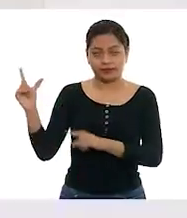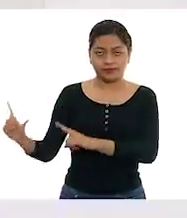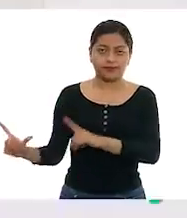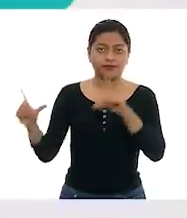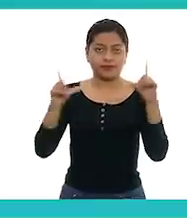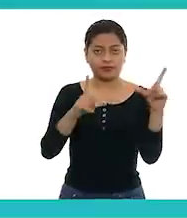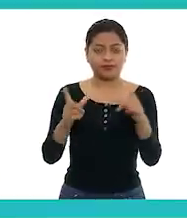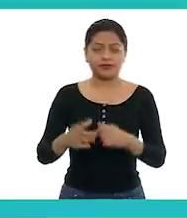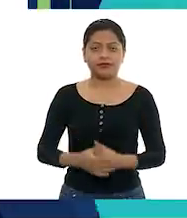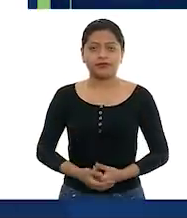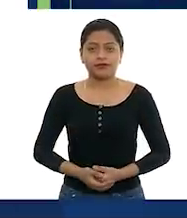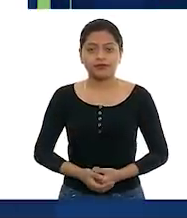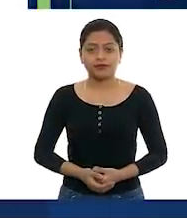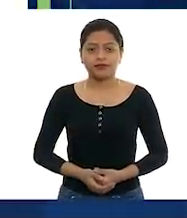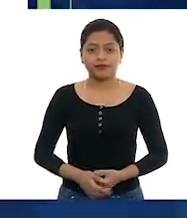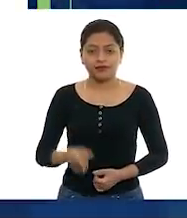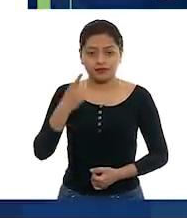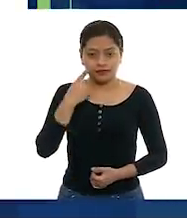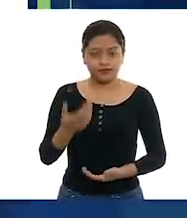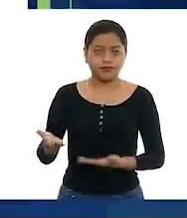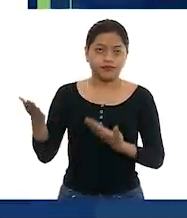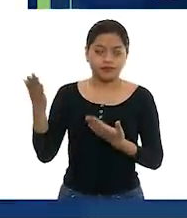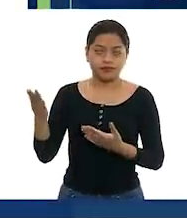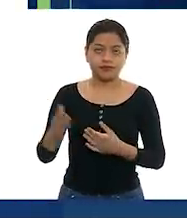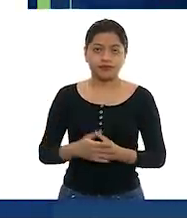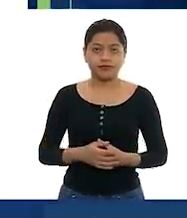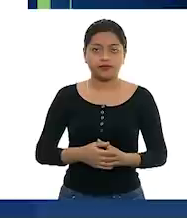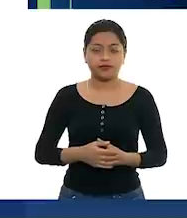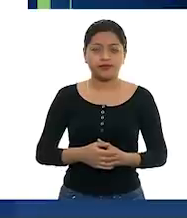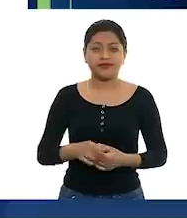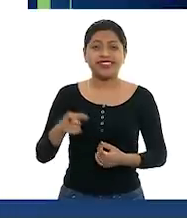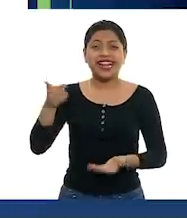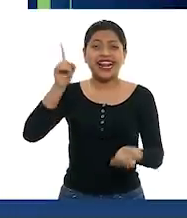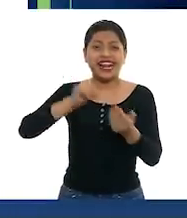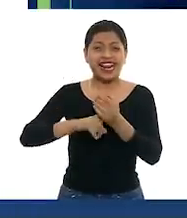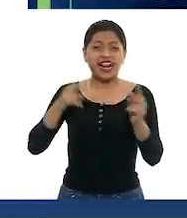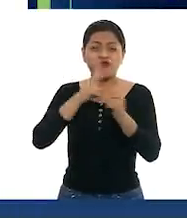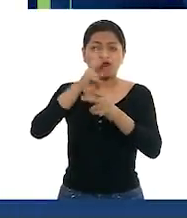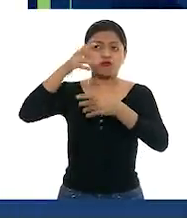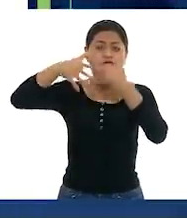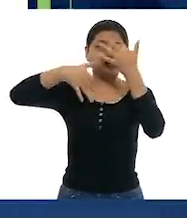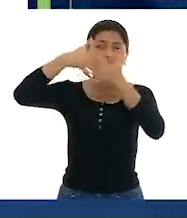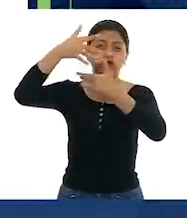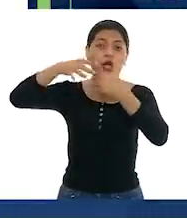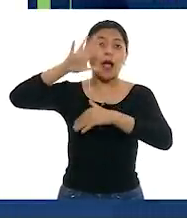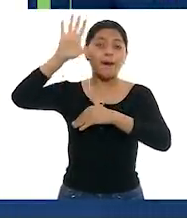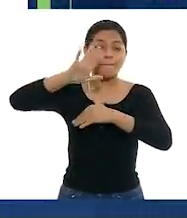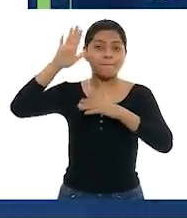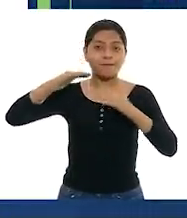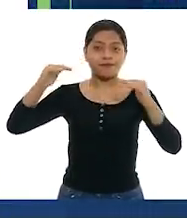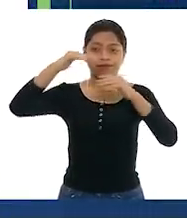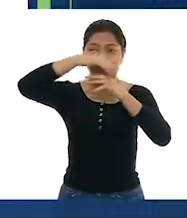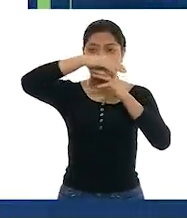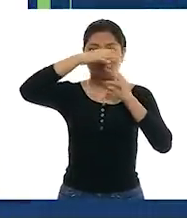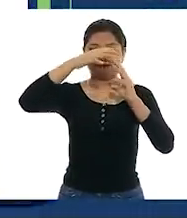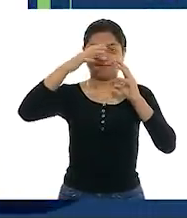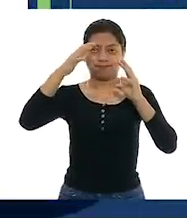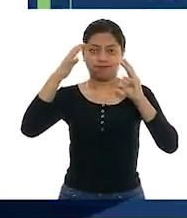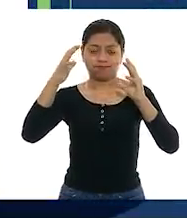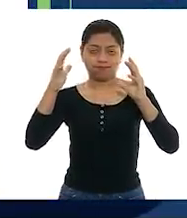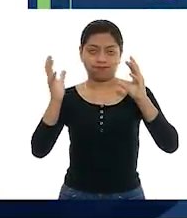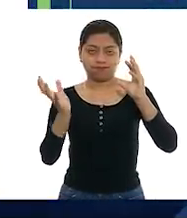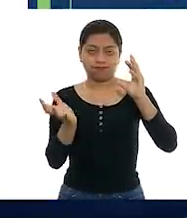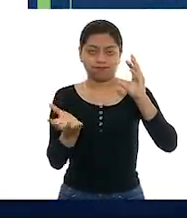diapositiva. Fíjense bien, los gases de la atmósfera actúan como el techo y también como las paredes